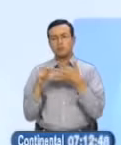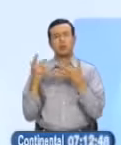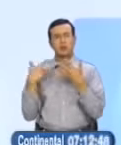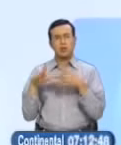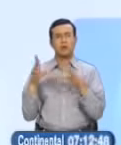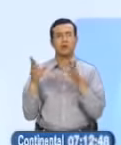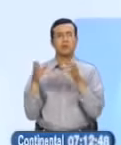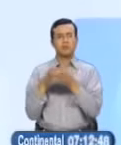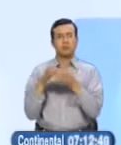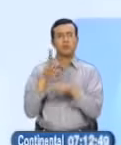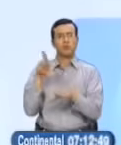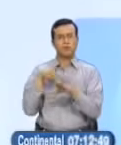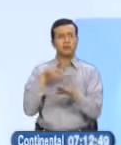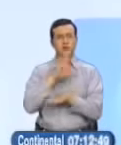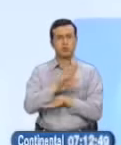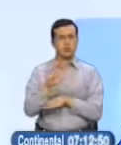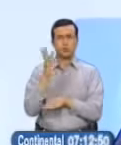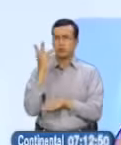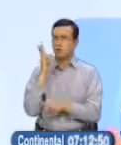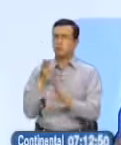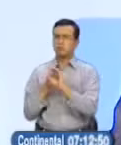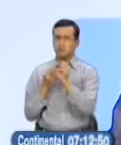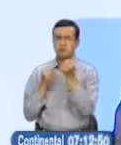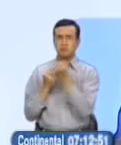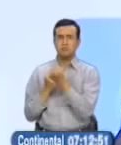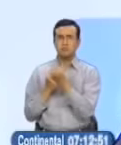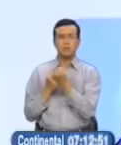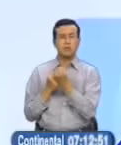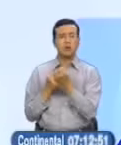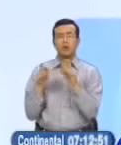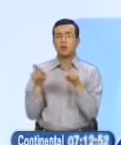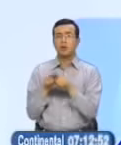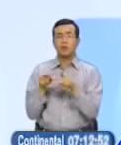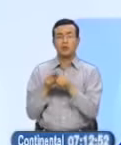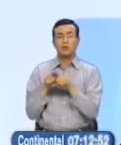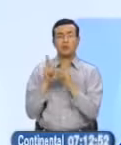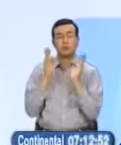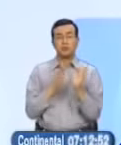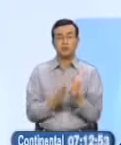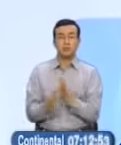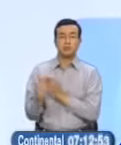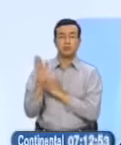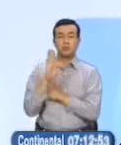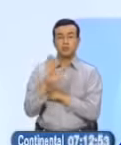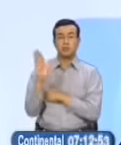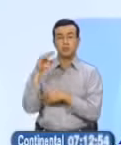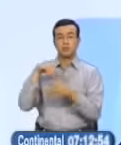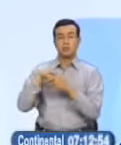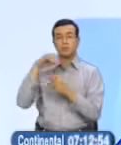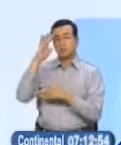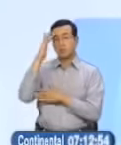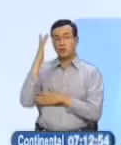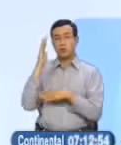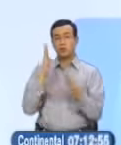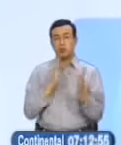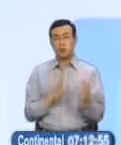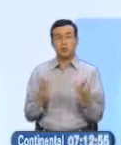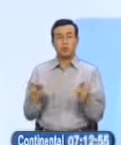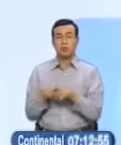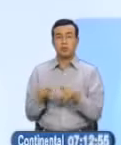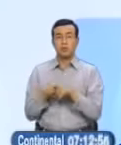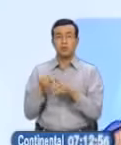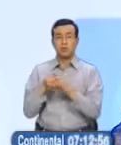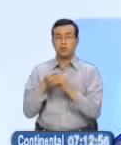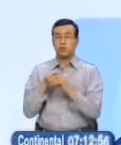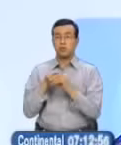contingente de personas formadas y también de mecanismos implementados dentro de los albergues, porque hay una organización también dentro de